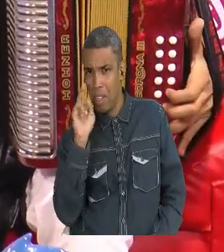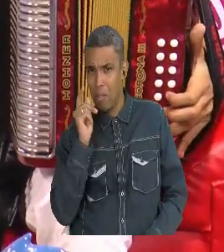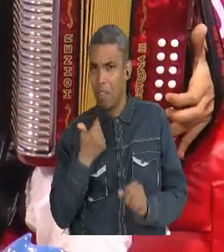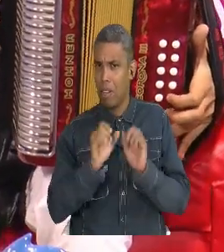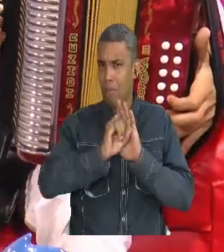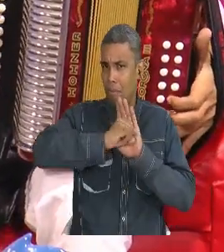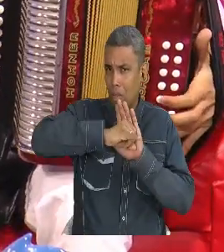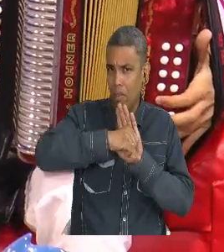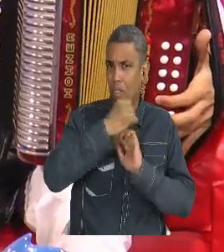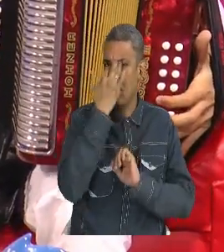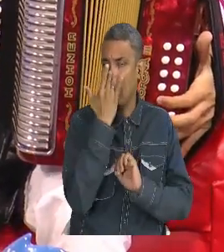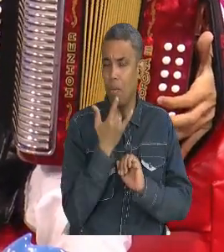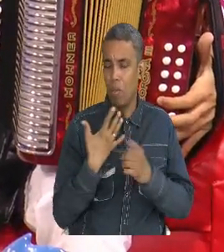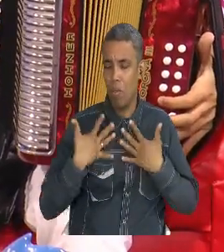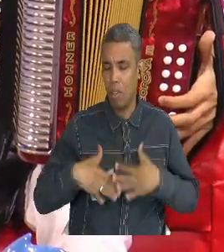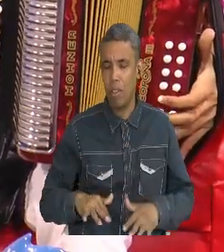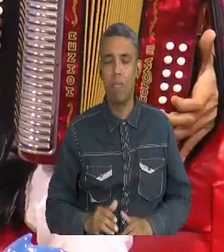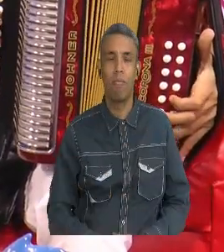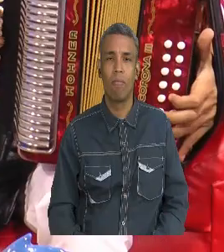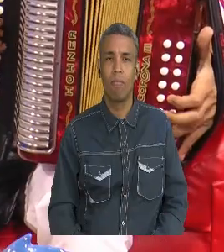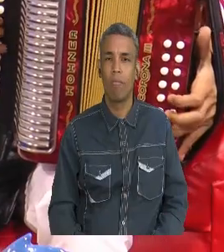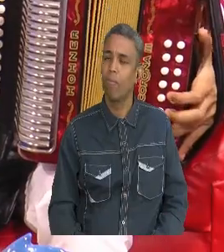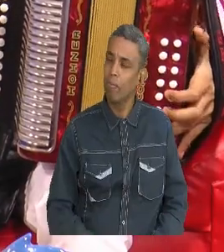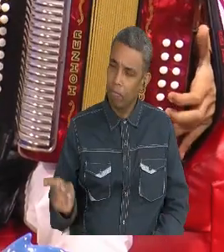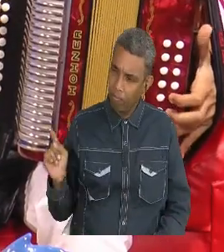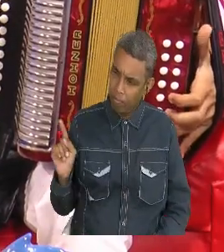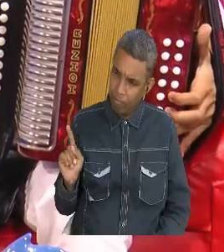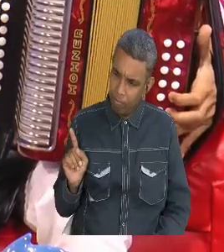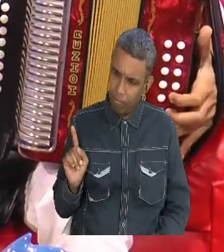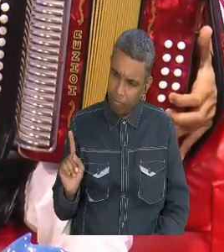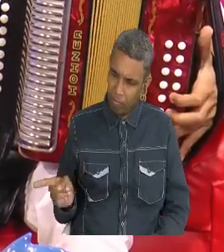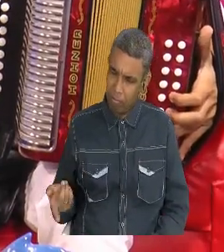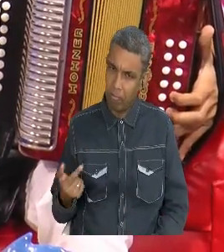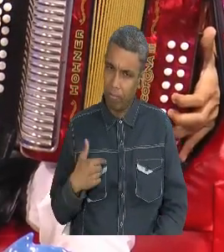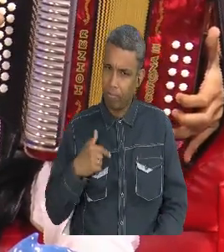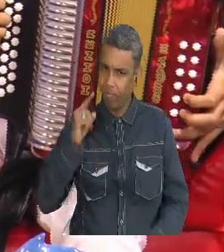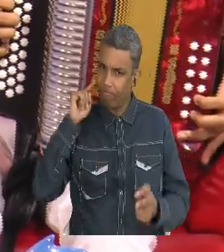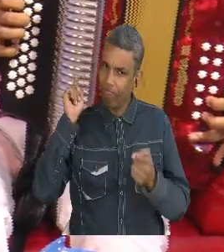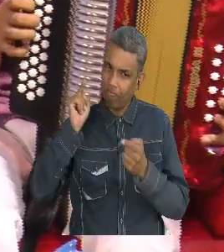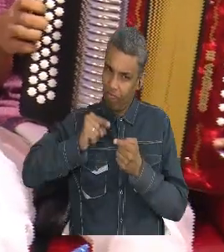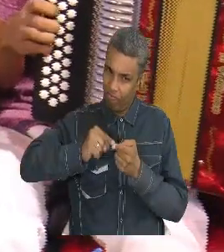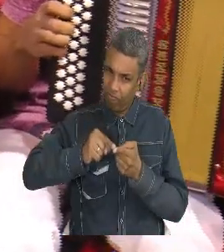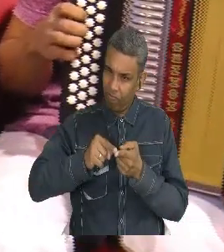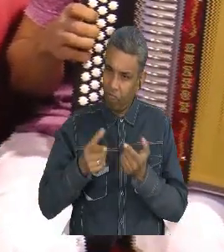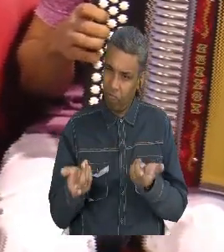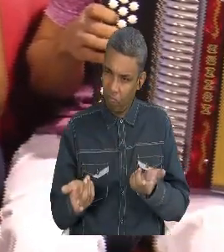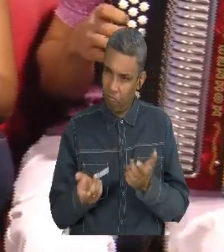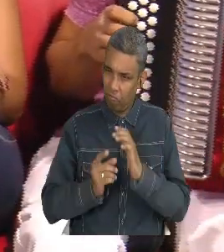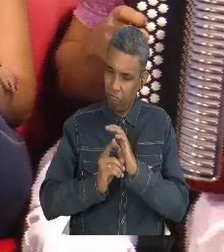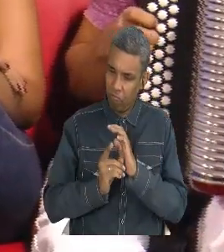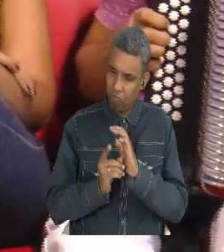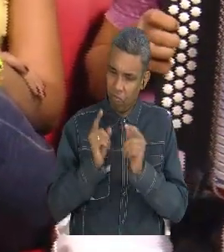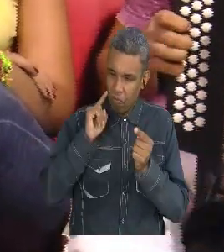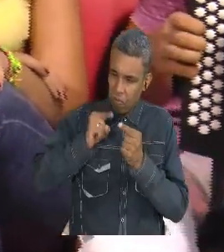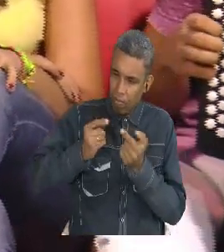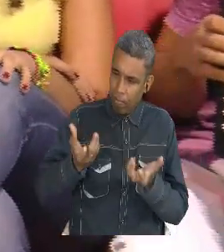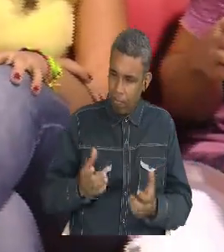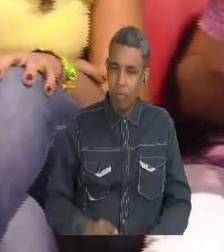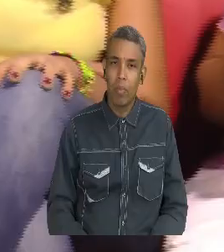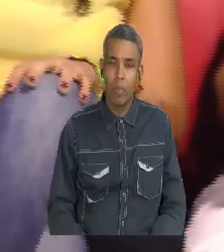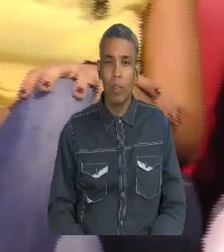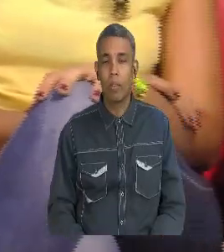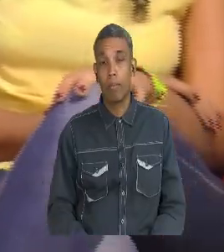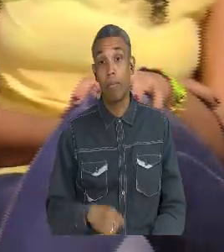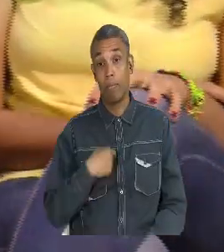tienes proyectado para tu carrera musical? Bueno, como hablamos anteriormente, la idea es sacar